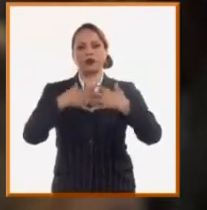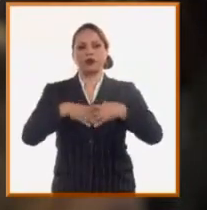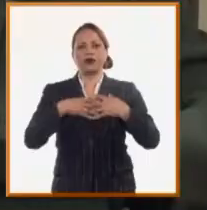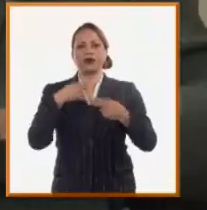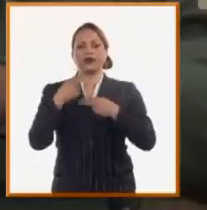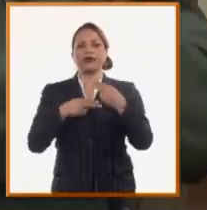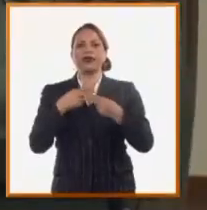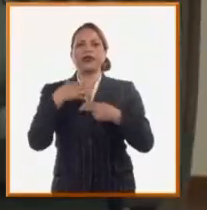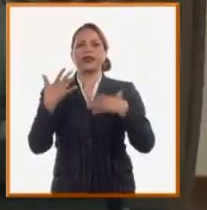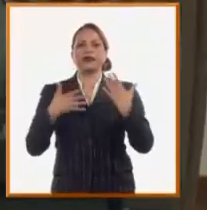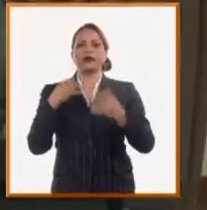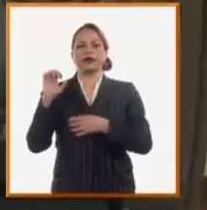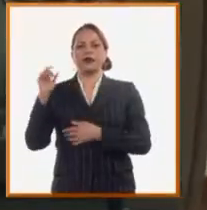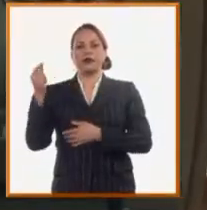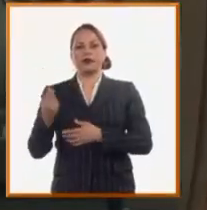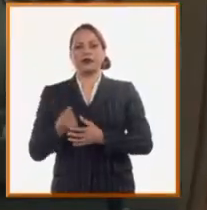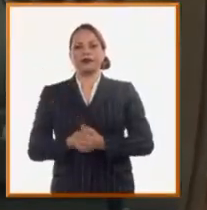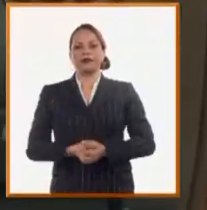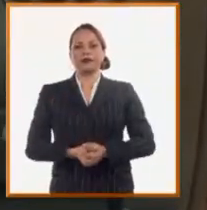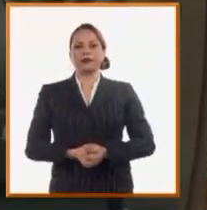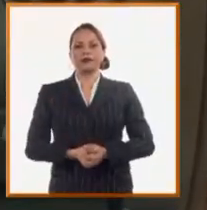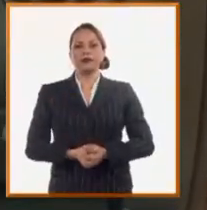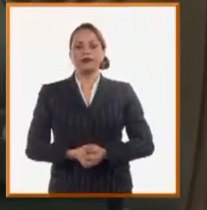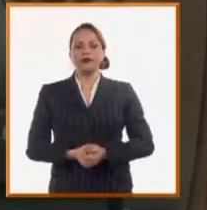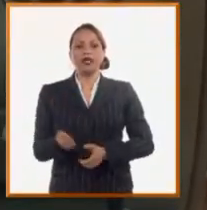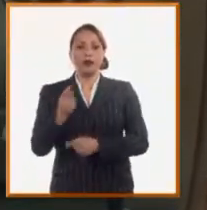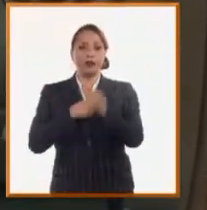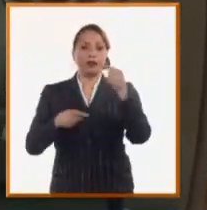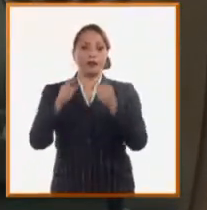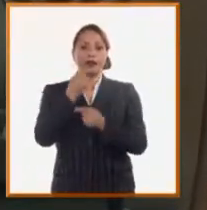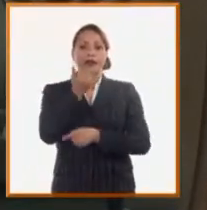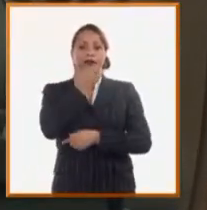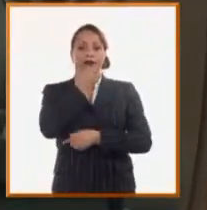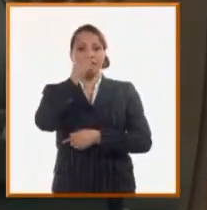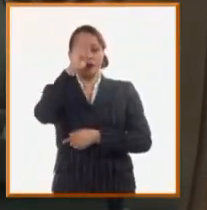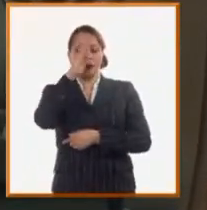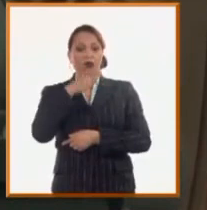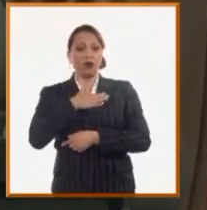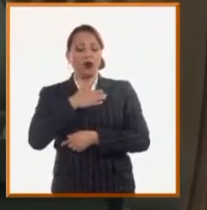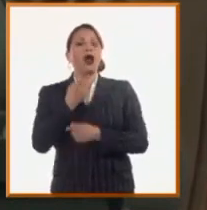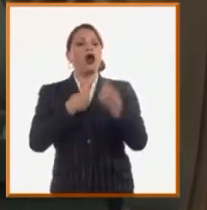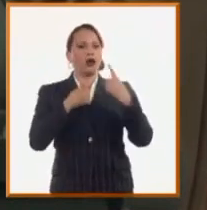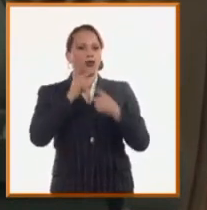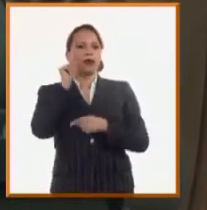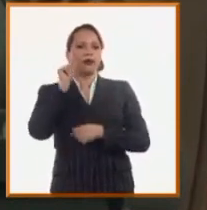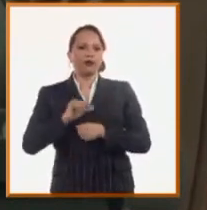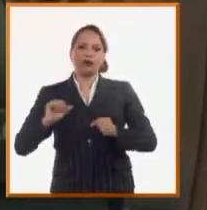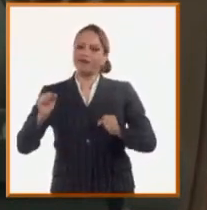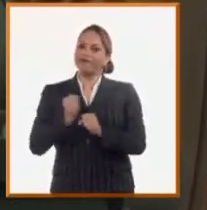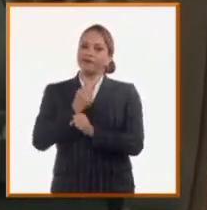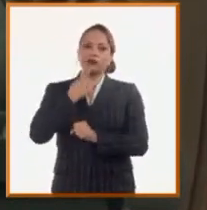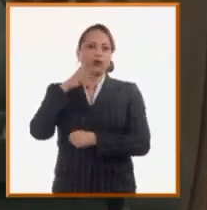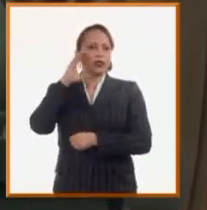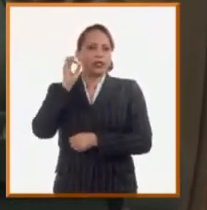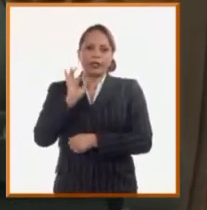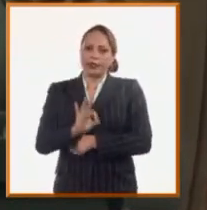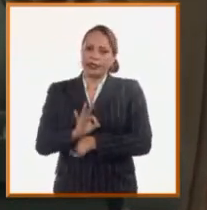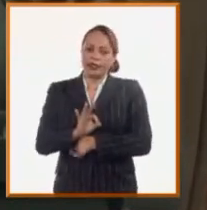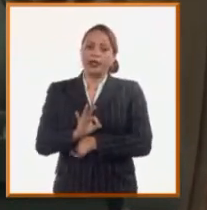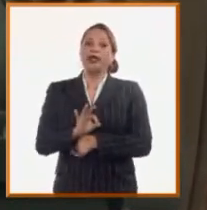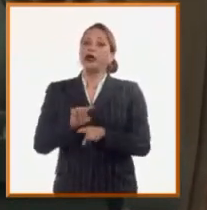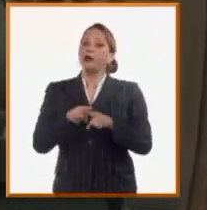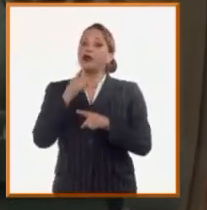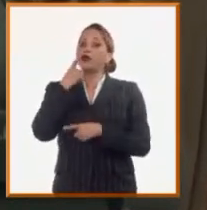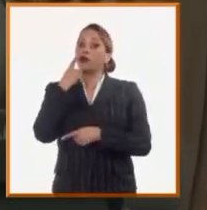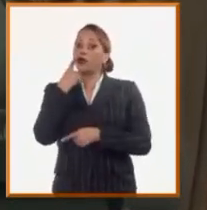actividad económica. La principal problemática que afecta hoy la situación que tiene el país, y hay gente que lamentablemente no lo quieren entender así y no lo